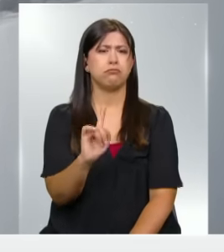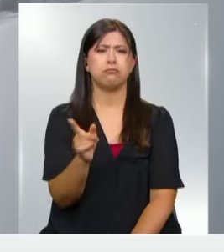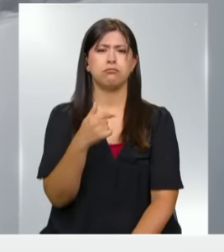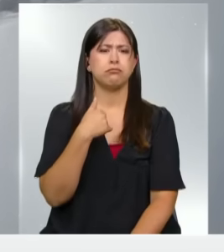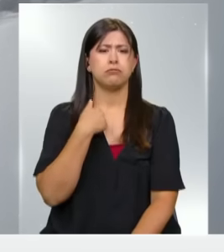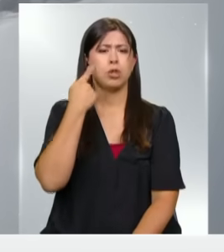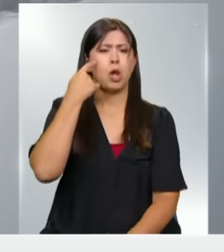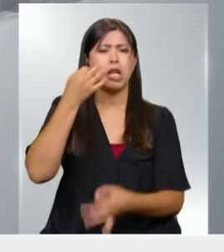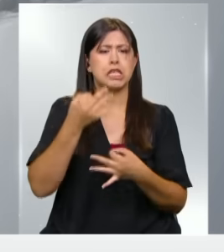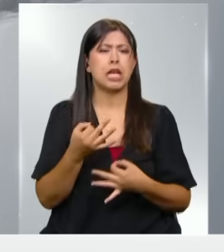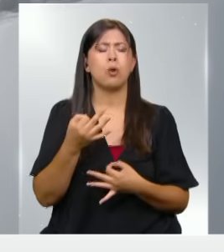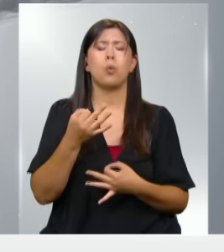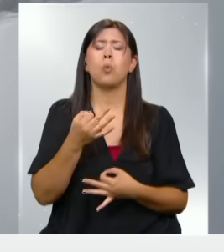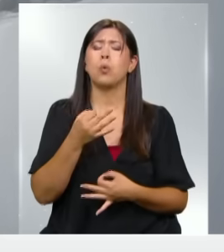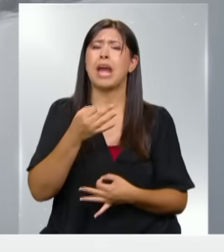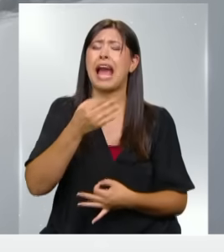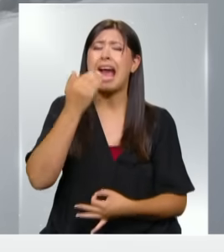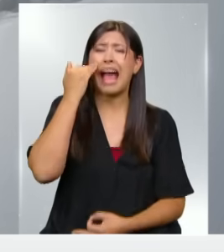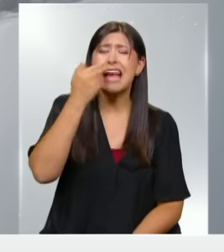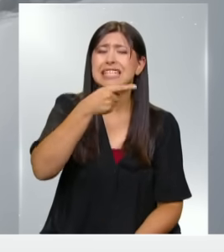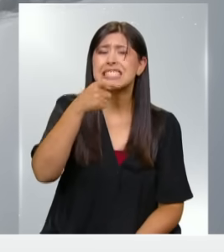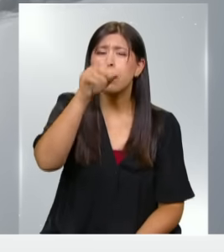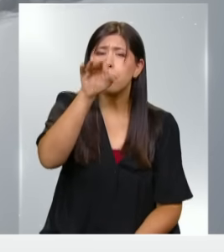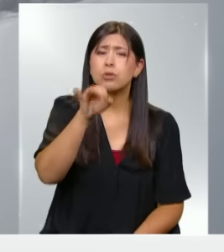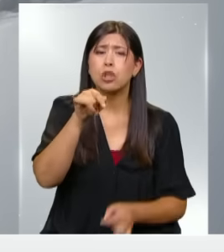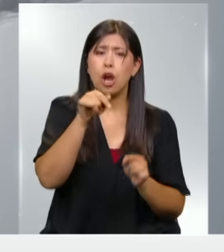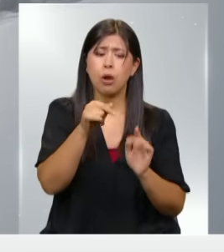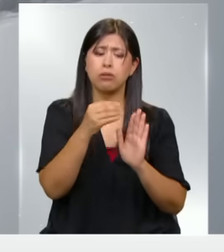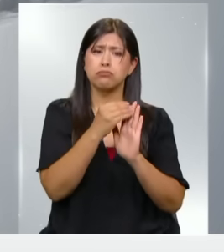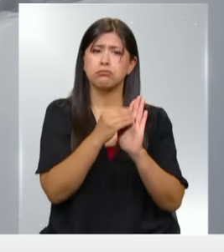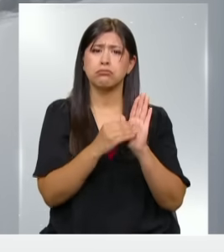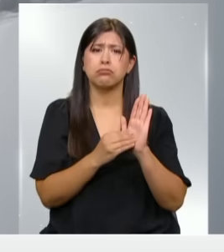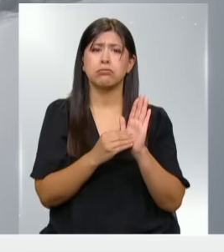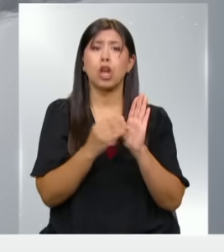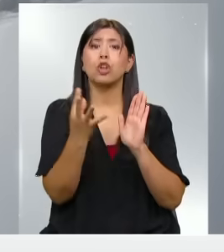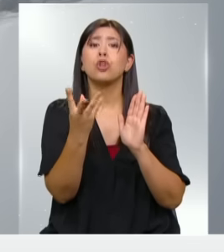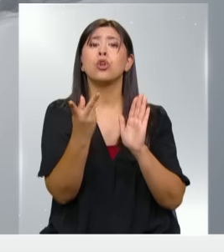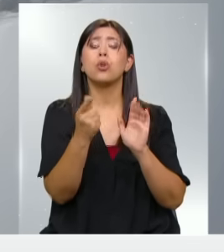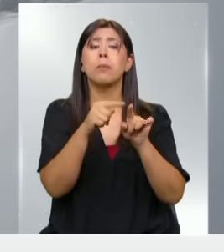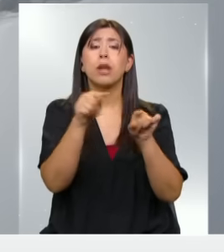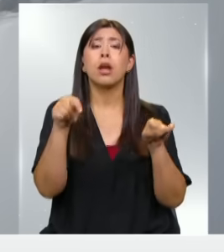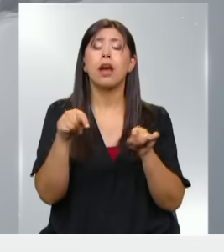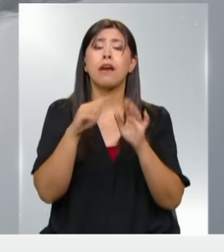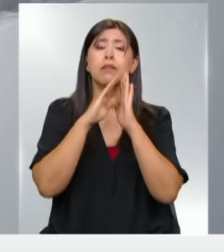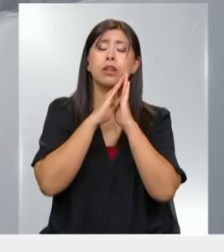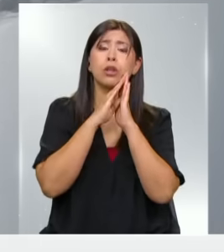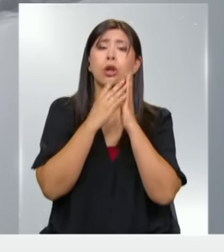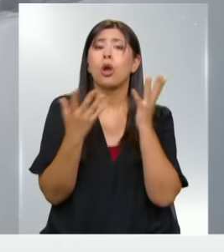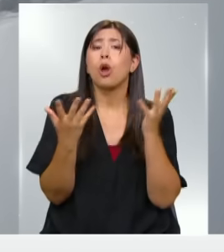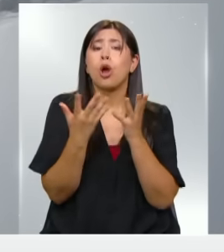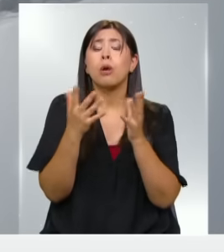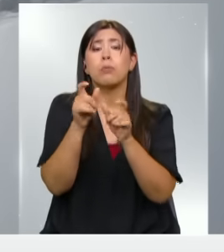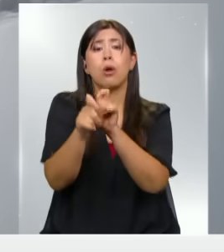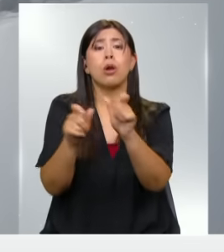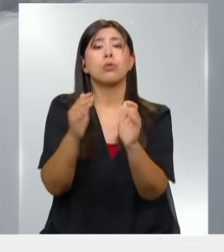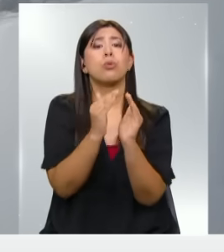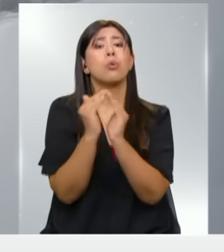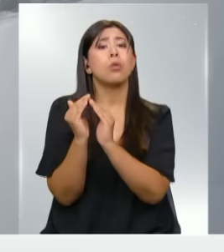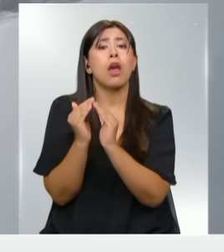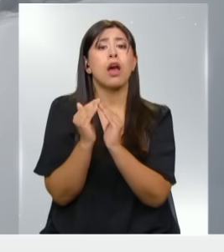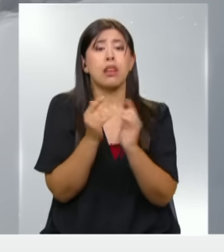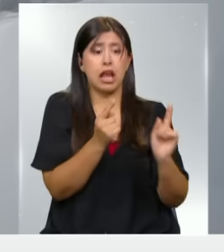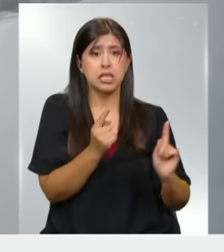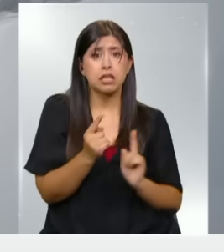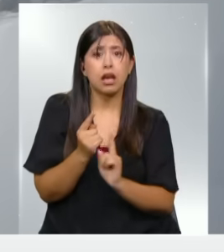seguro a 99,9% que en esa época se atribuía el edificio y el número de la habitación en la medida que los estudiantes iban llegando